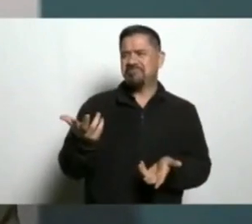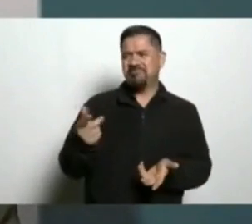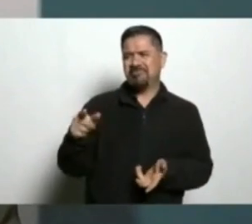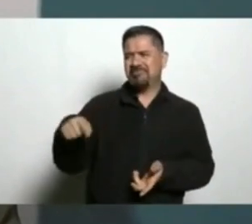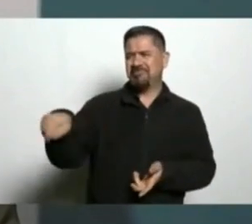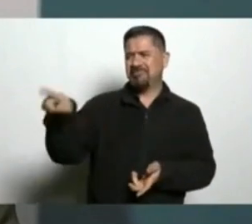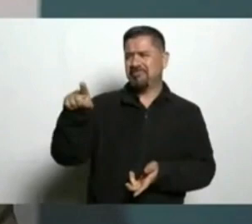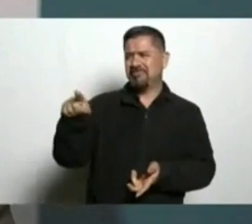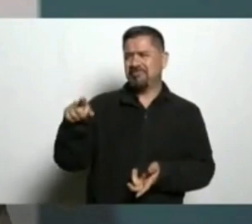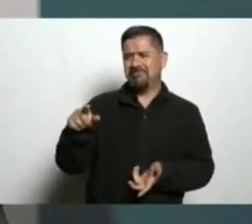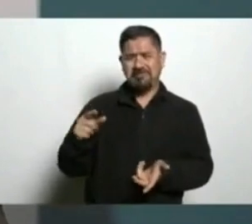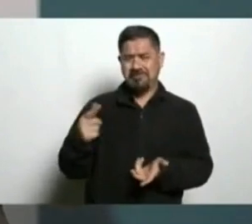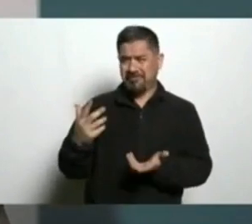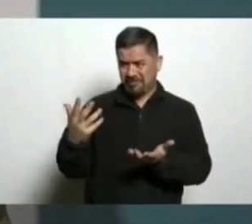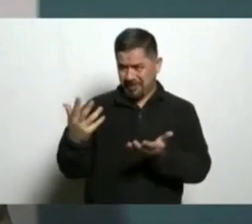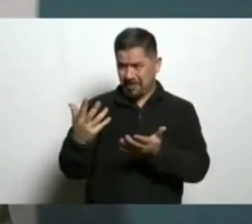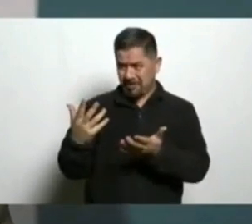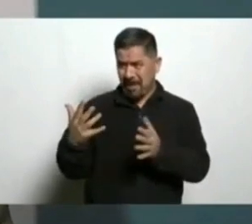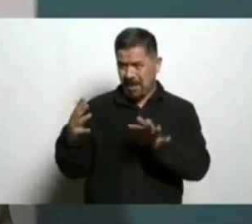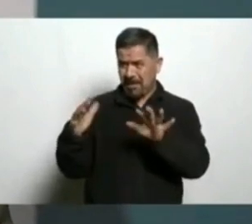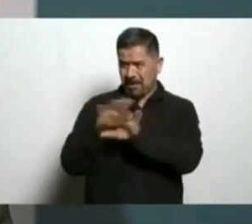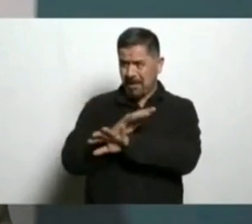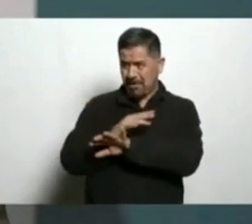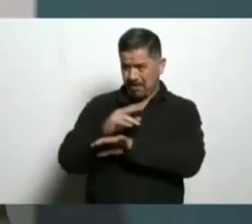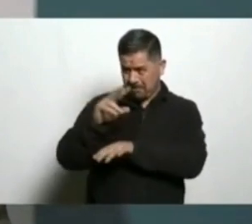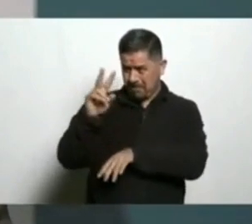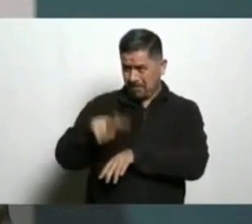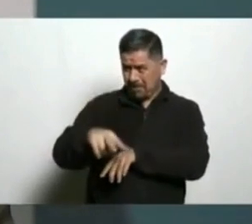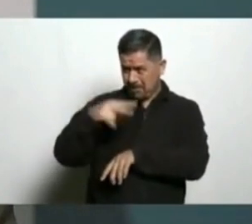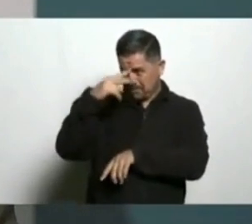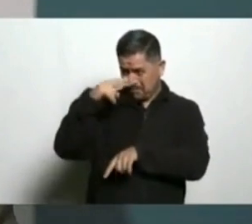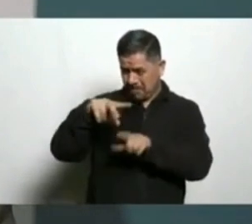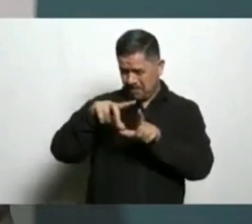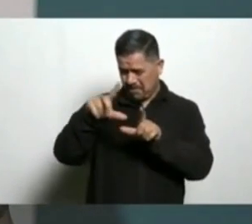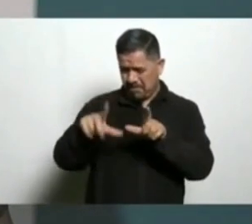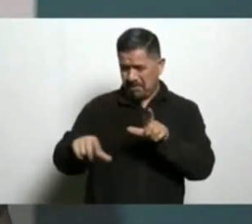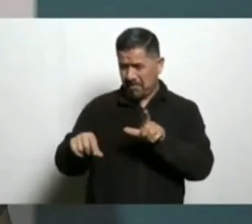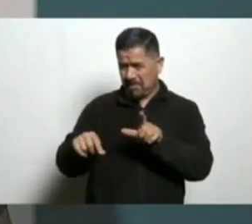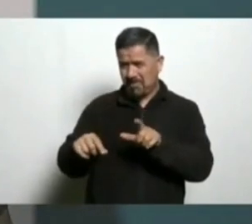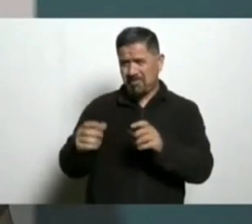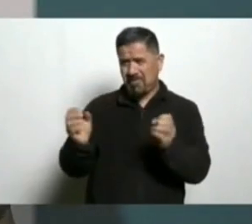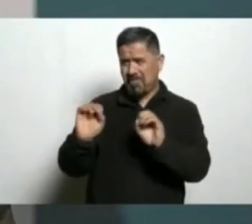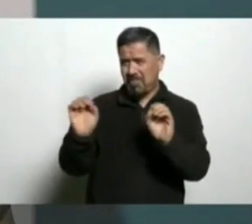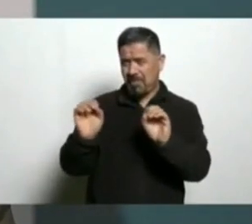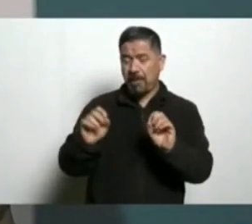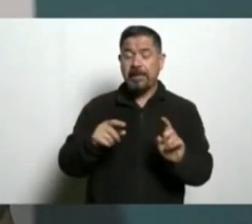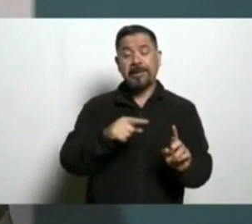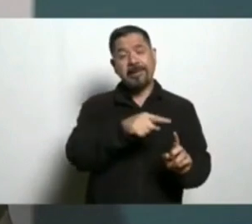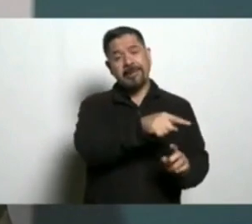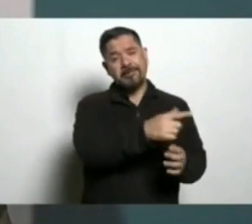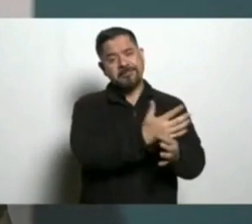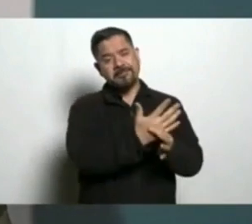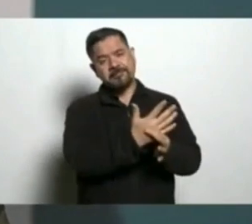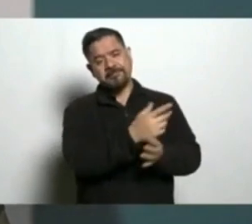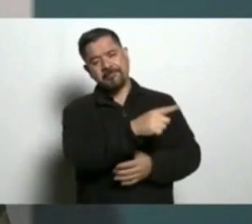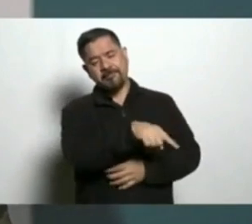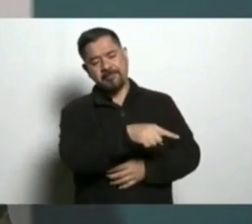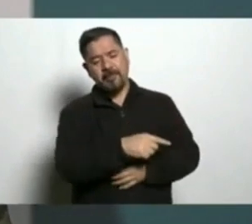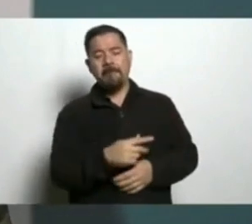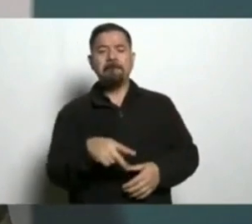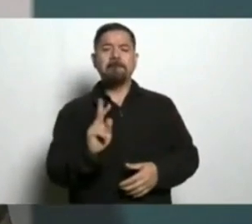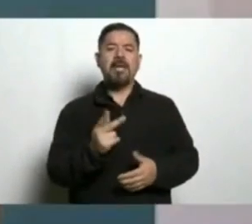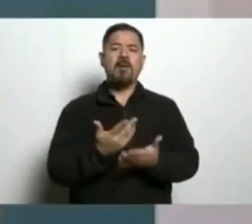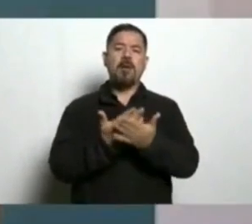consiguió que cambiaran las cosas en beneficio de las mayorías.